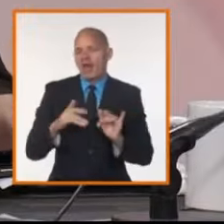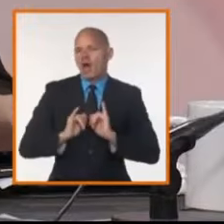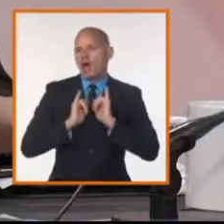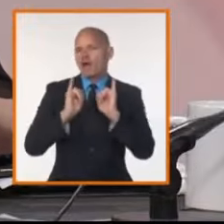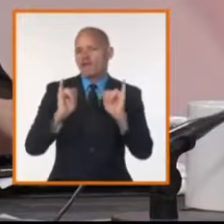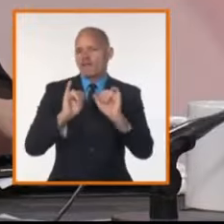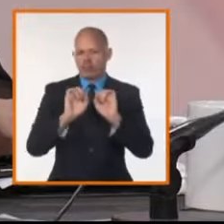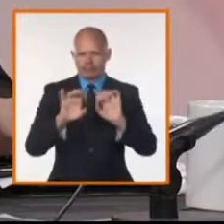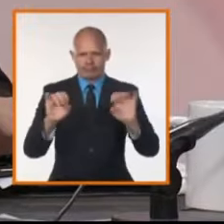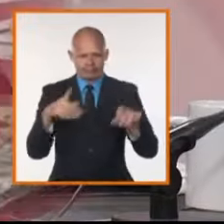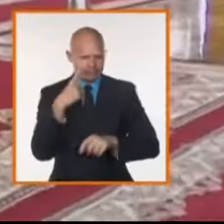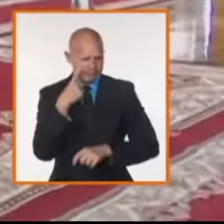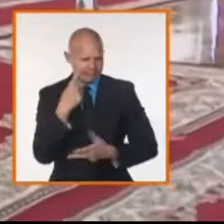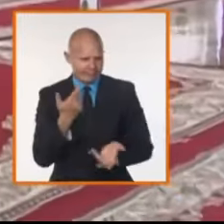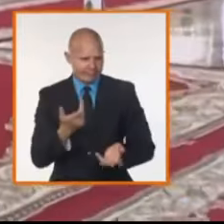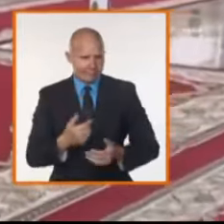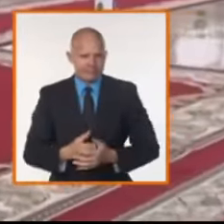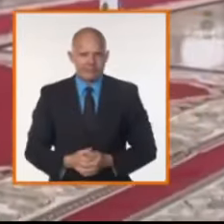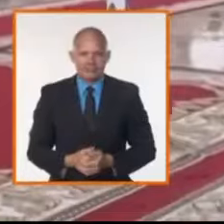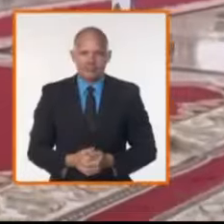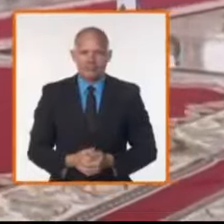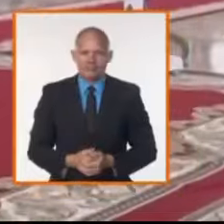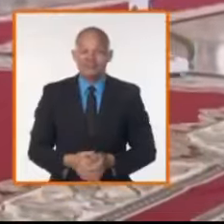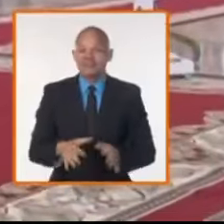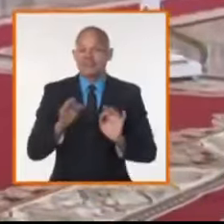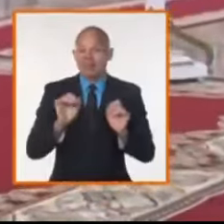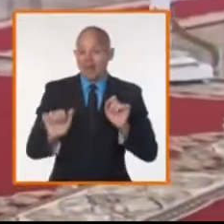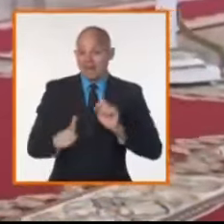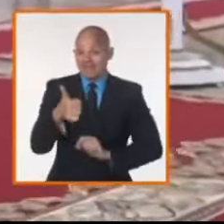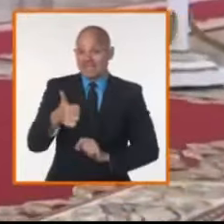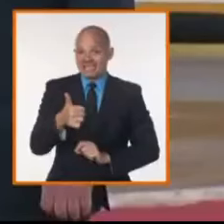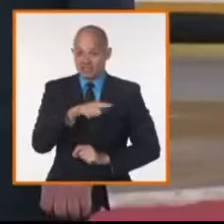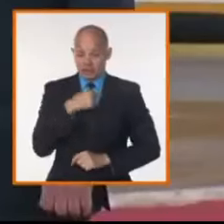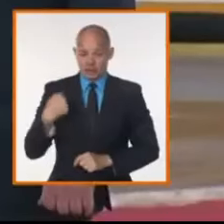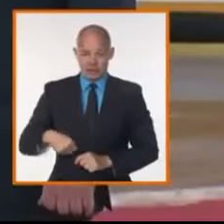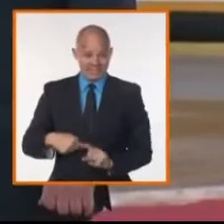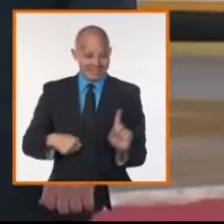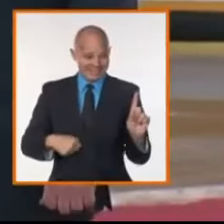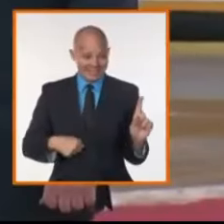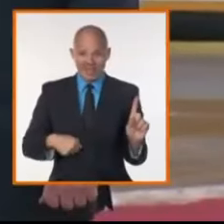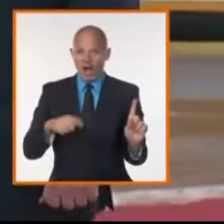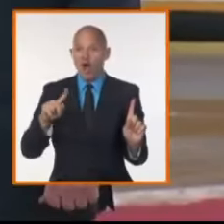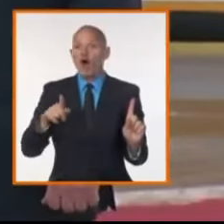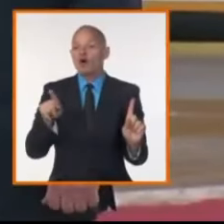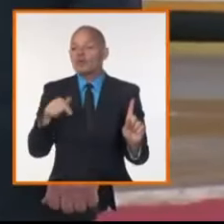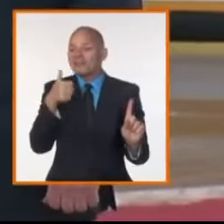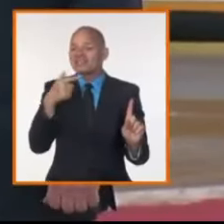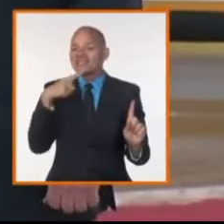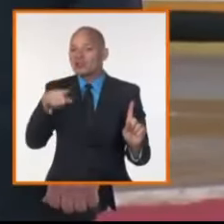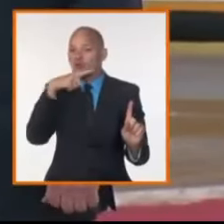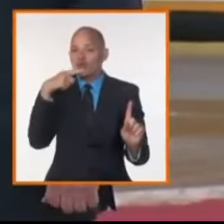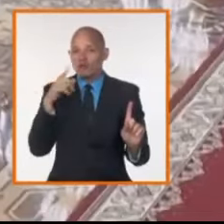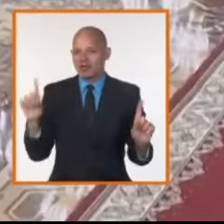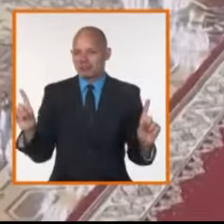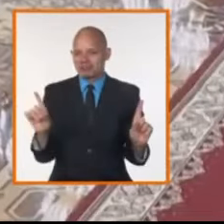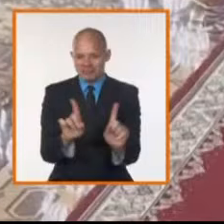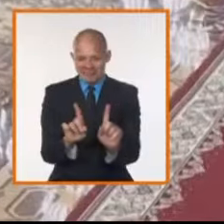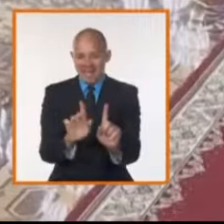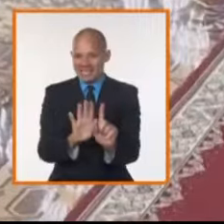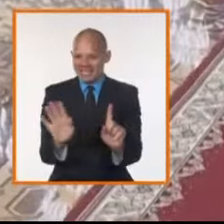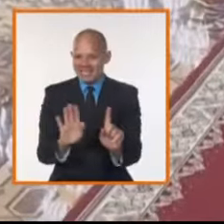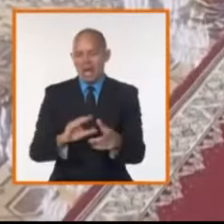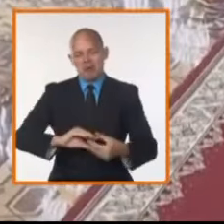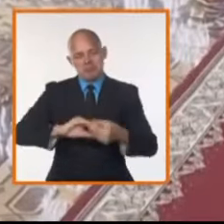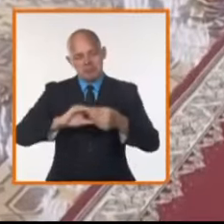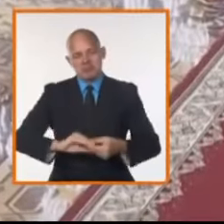televisoras internacionales el presidente chino Shining y su homólogo Vladimir Putin reforzaron su Alianza